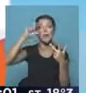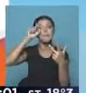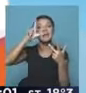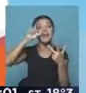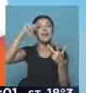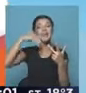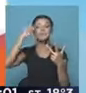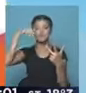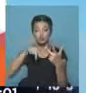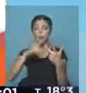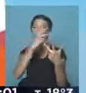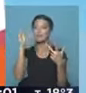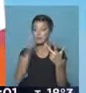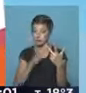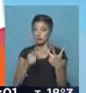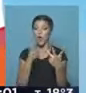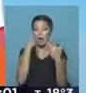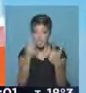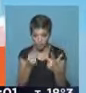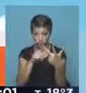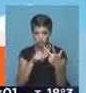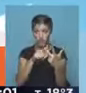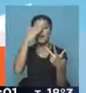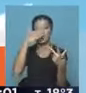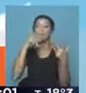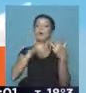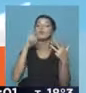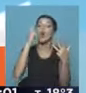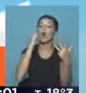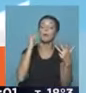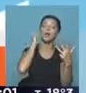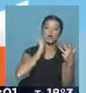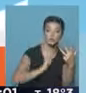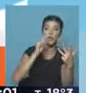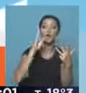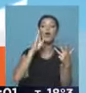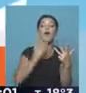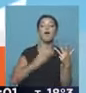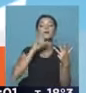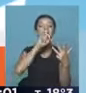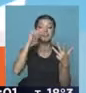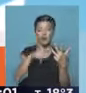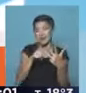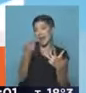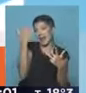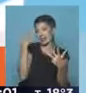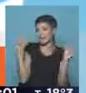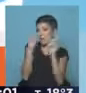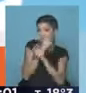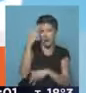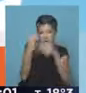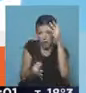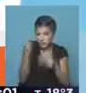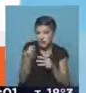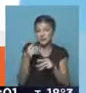los talones con el 20% de las preferencias, seguido por el conservador François Fillon, quien a pesar de los escándalos judiciales que salpicaron